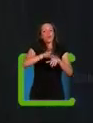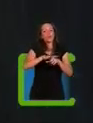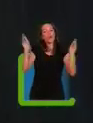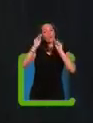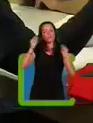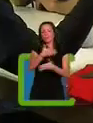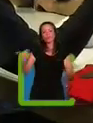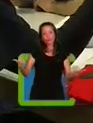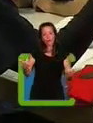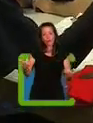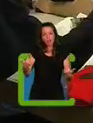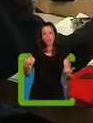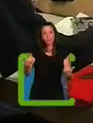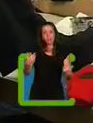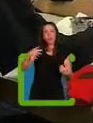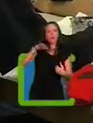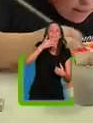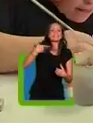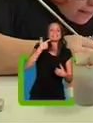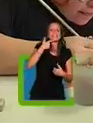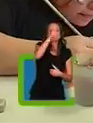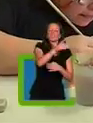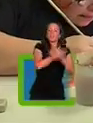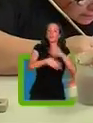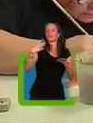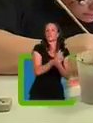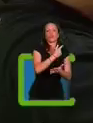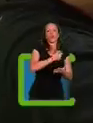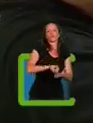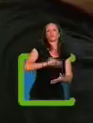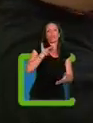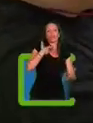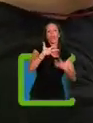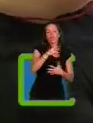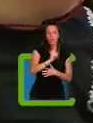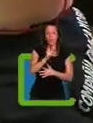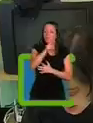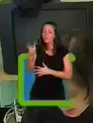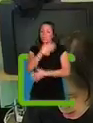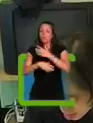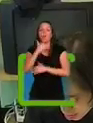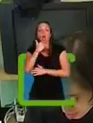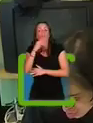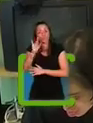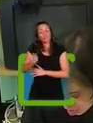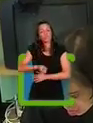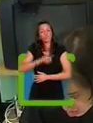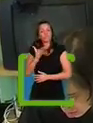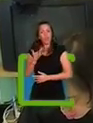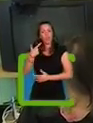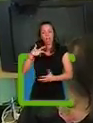para formarse. No es que por tener discapacidad tengas un talento especial, sino que es que hay personas con discapacidad que tienen ese talento